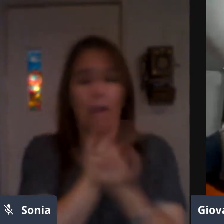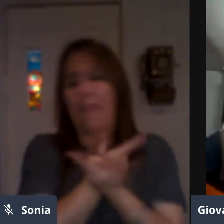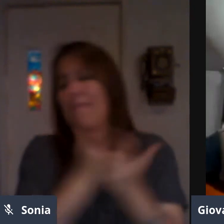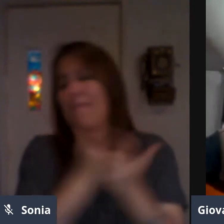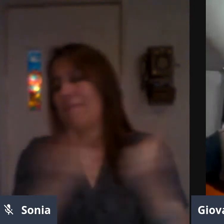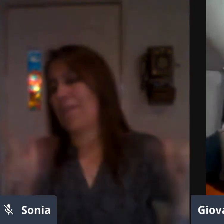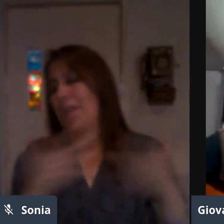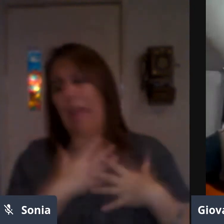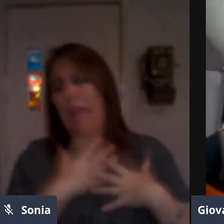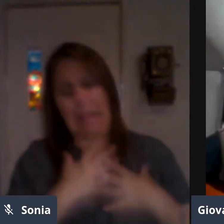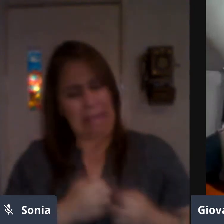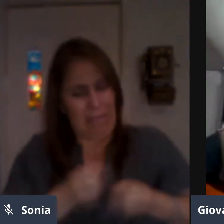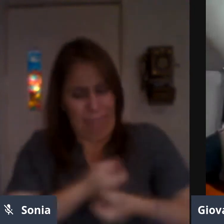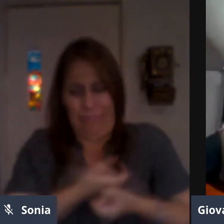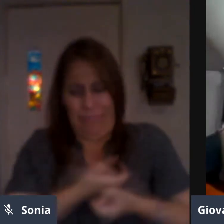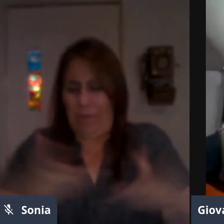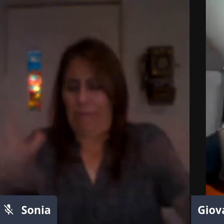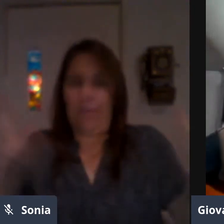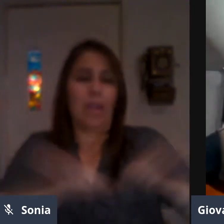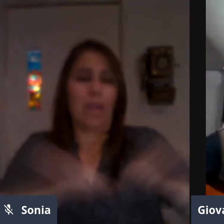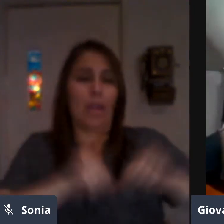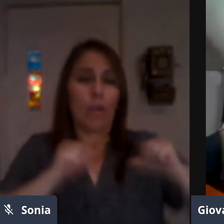de la